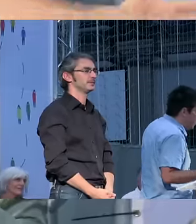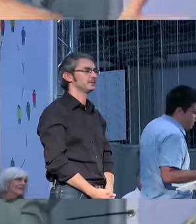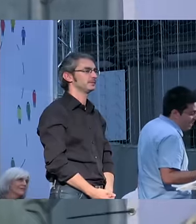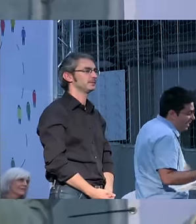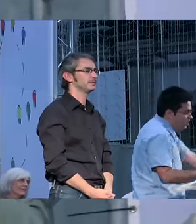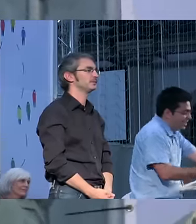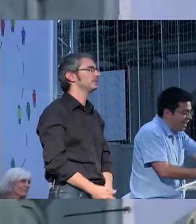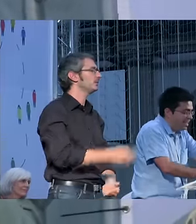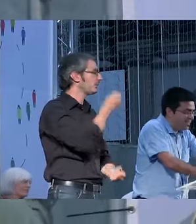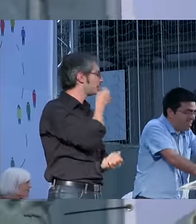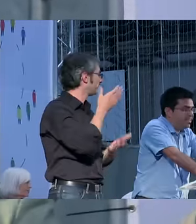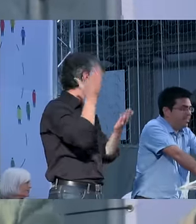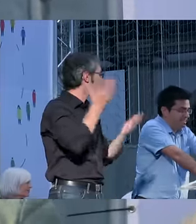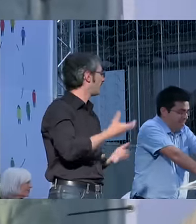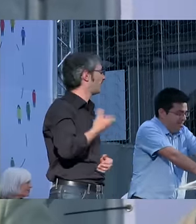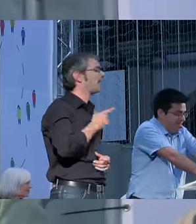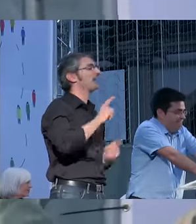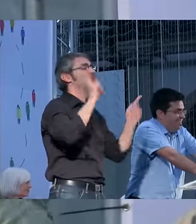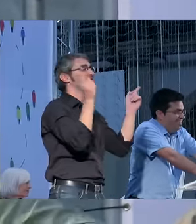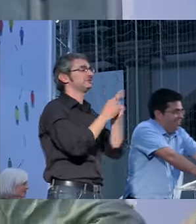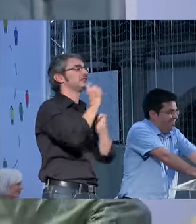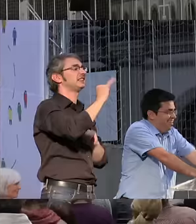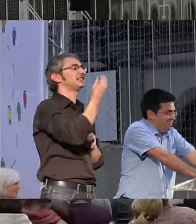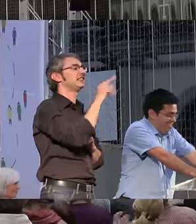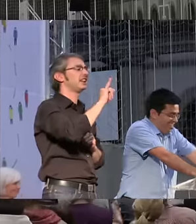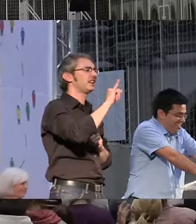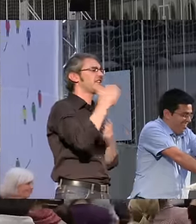Bienvenido José María González, Kichi.